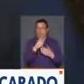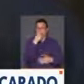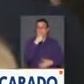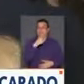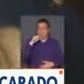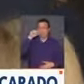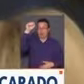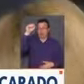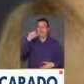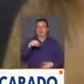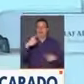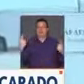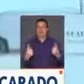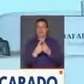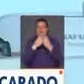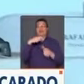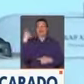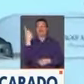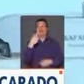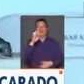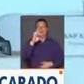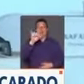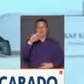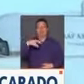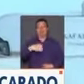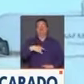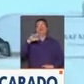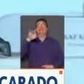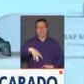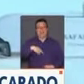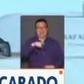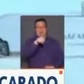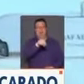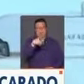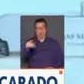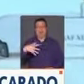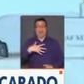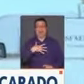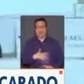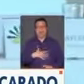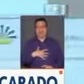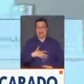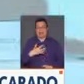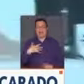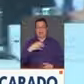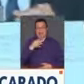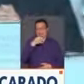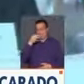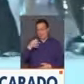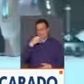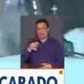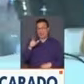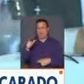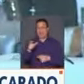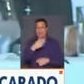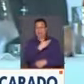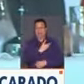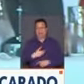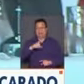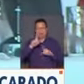encuentro nacional de la pequeña empresa. Yo sé que ustedes quieren que le diga al presidente algunas inquietudes.